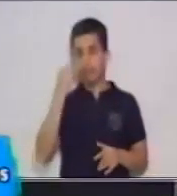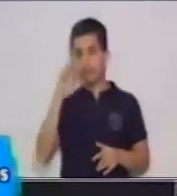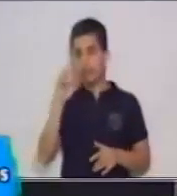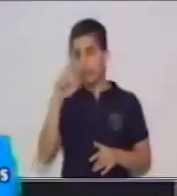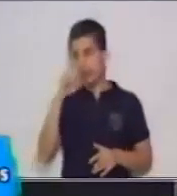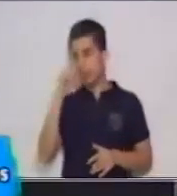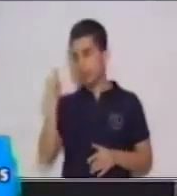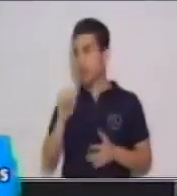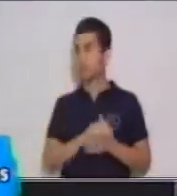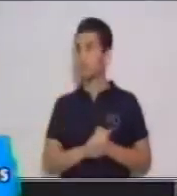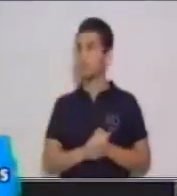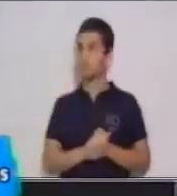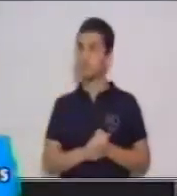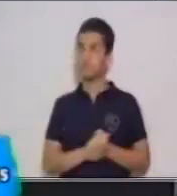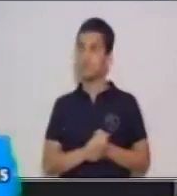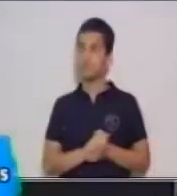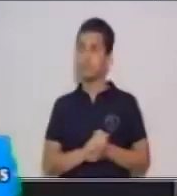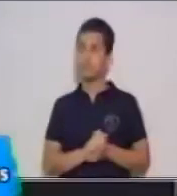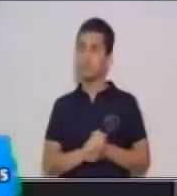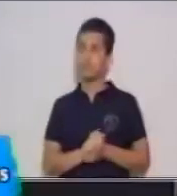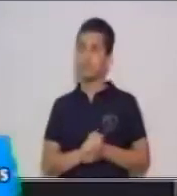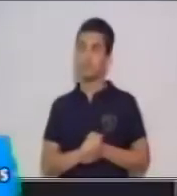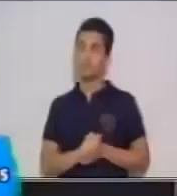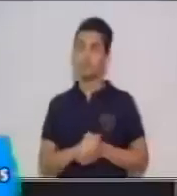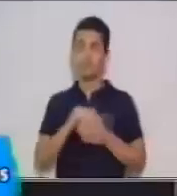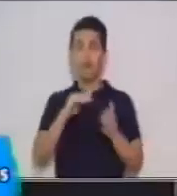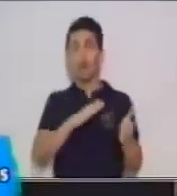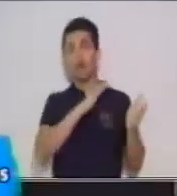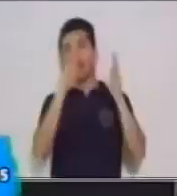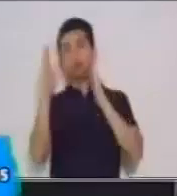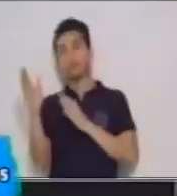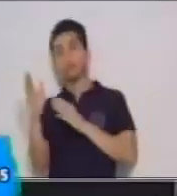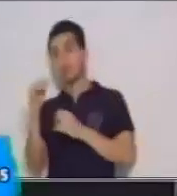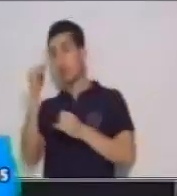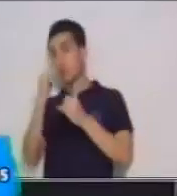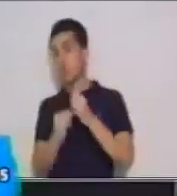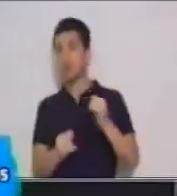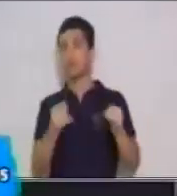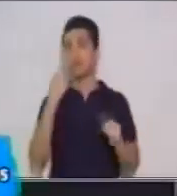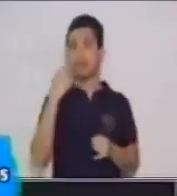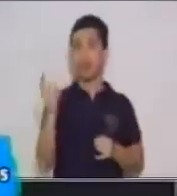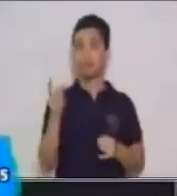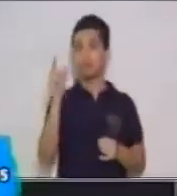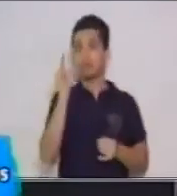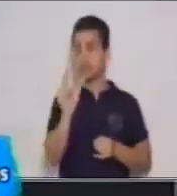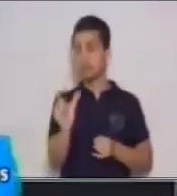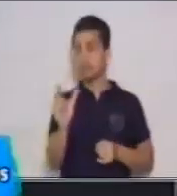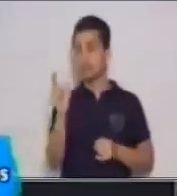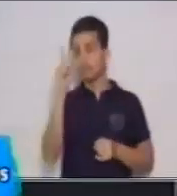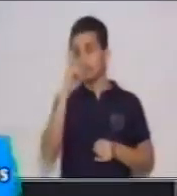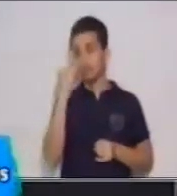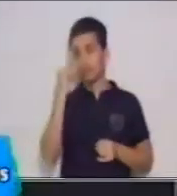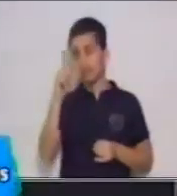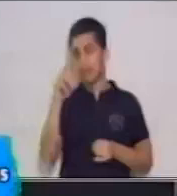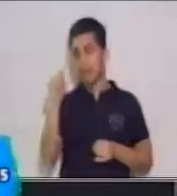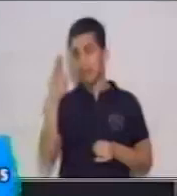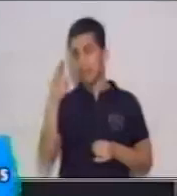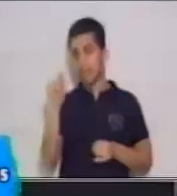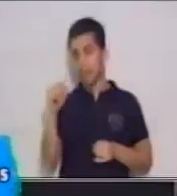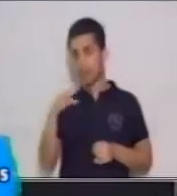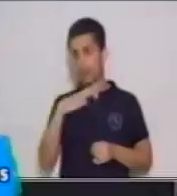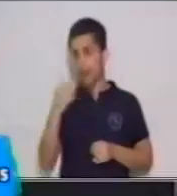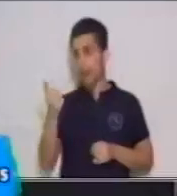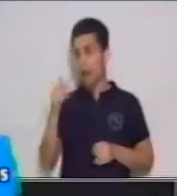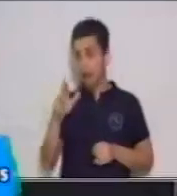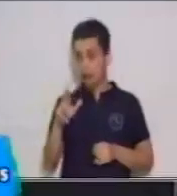como les decía, al final de la palabra, en la sílaba última. Y esas son las que terminan en ar, er, ir, ol,